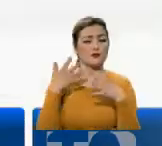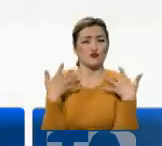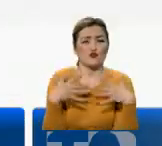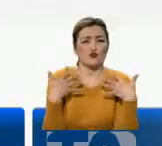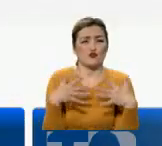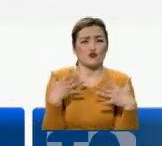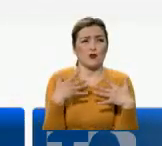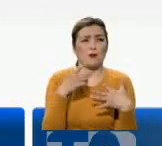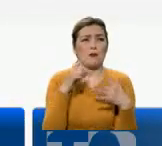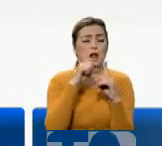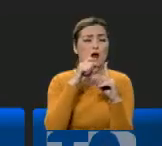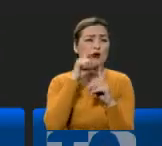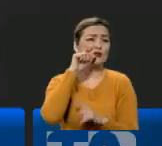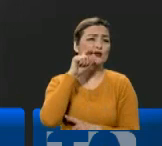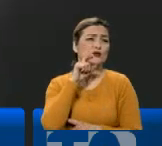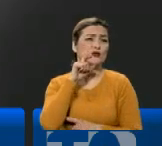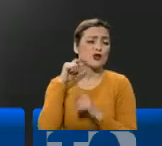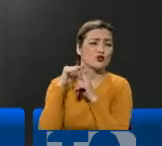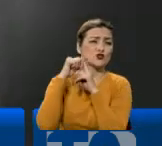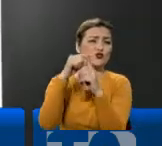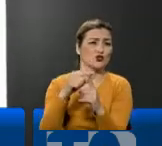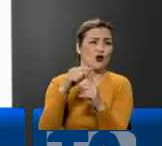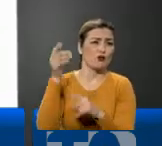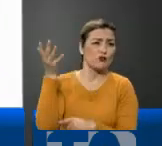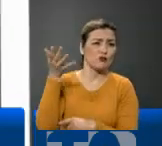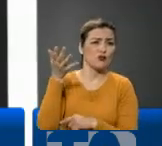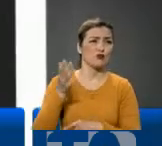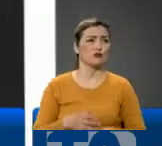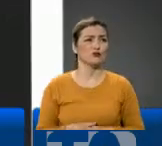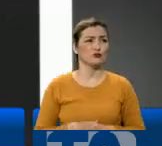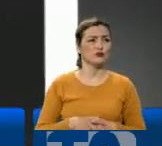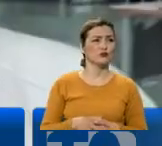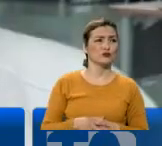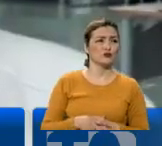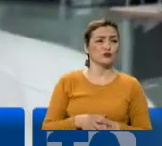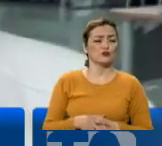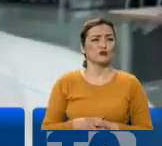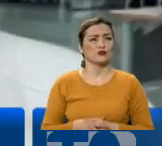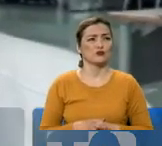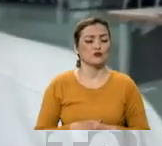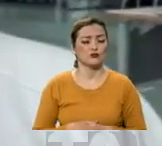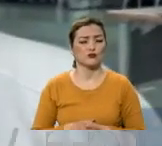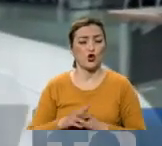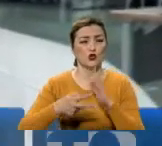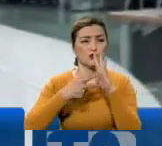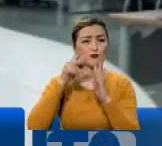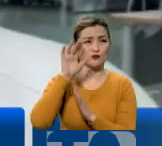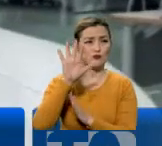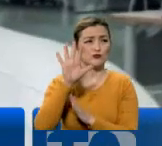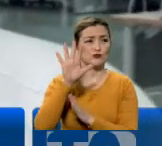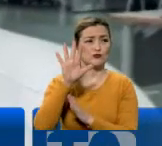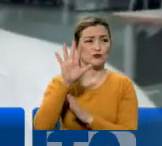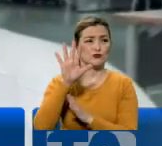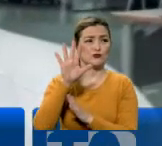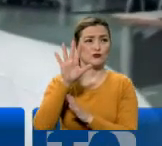usar palabras sexuales e incluso a insultar al profesor. Se conectaban entre 5 o